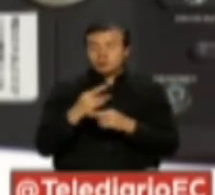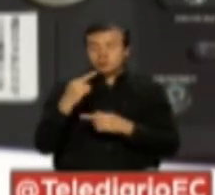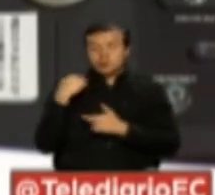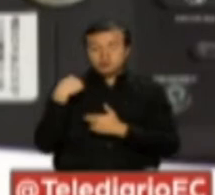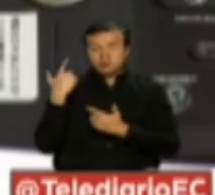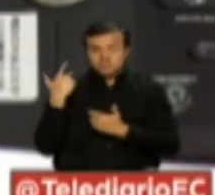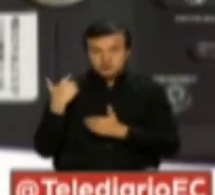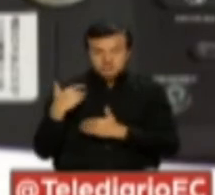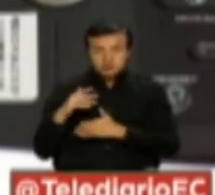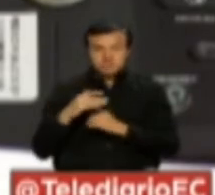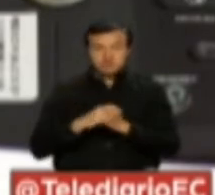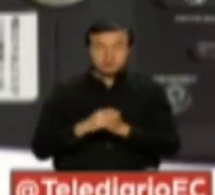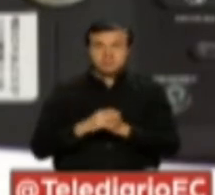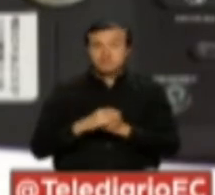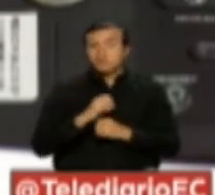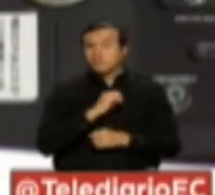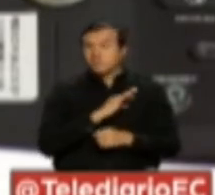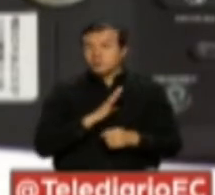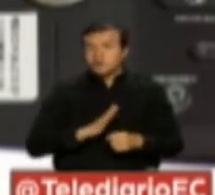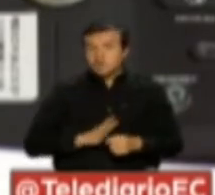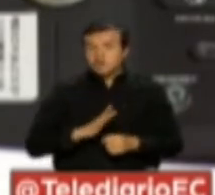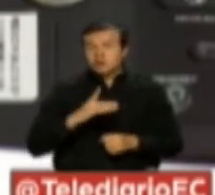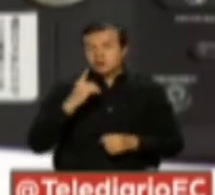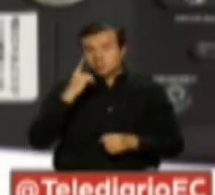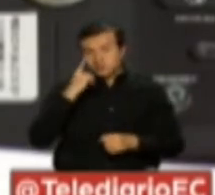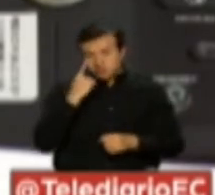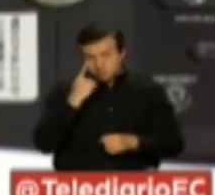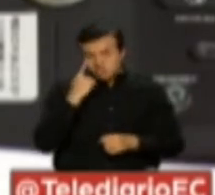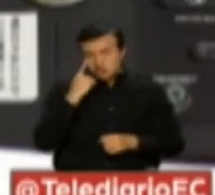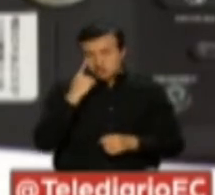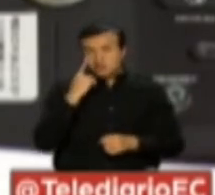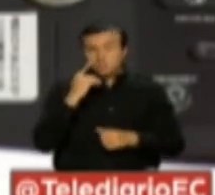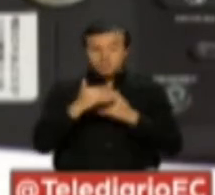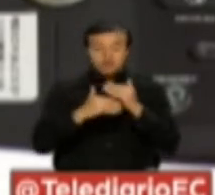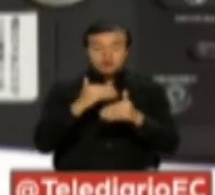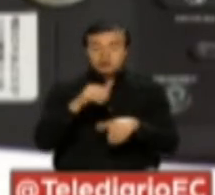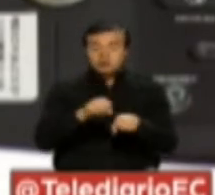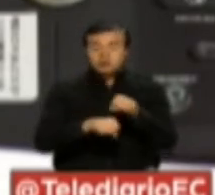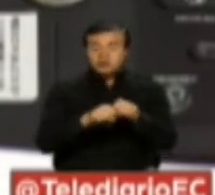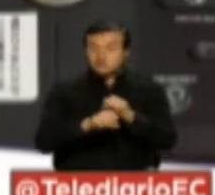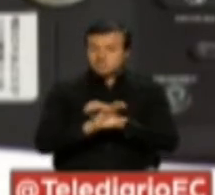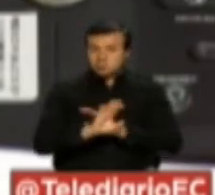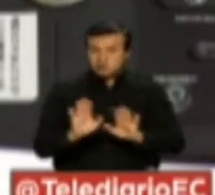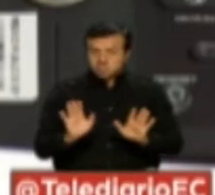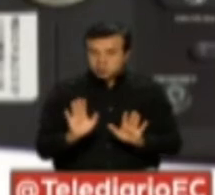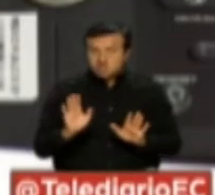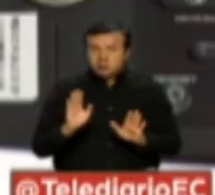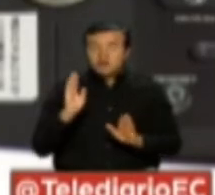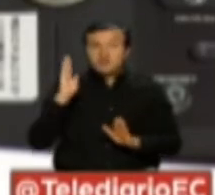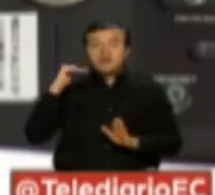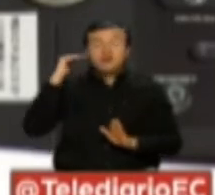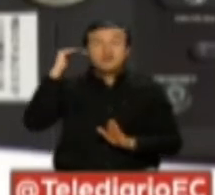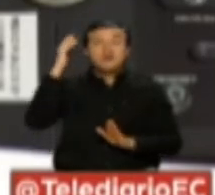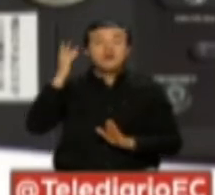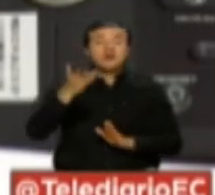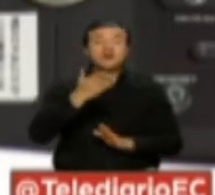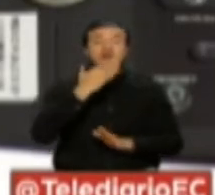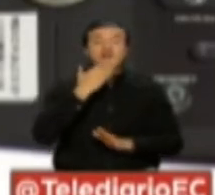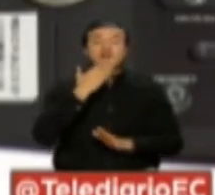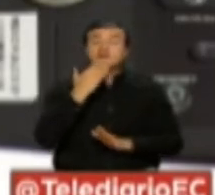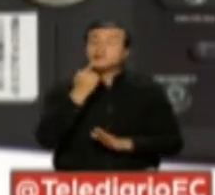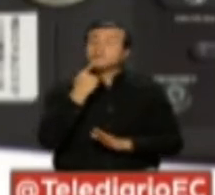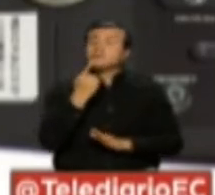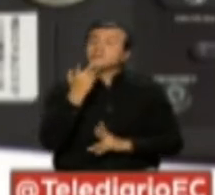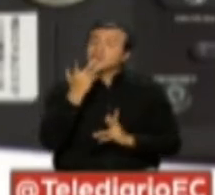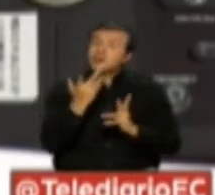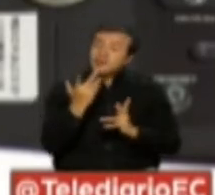competentes, para evitar que existan que se contamine el proceso y que pueda más adelante hablarse de